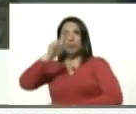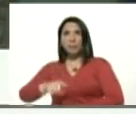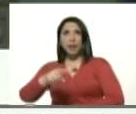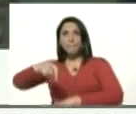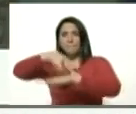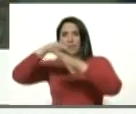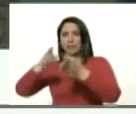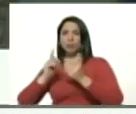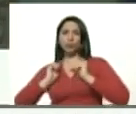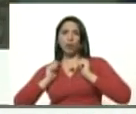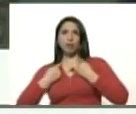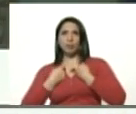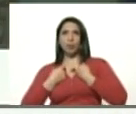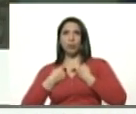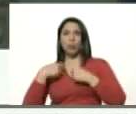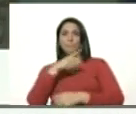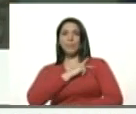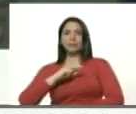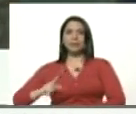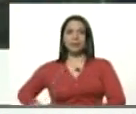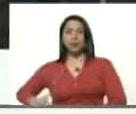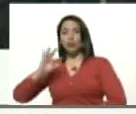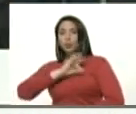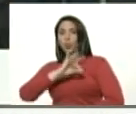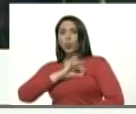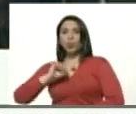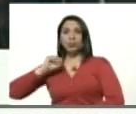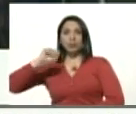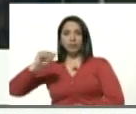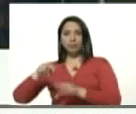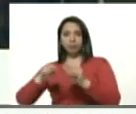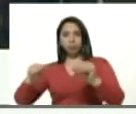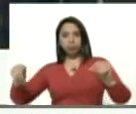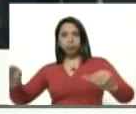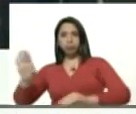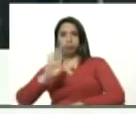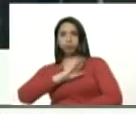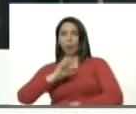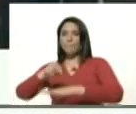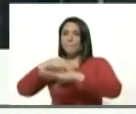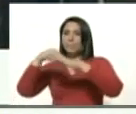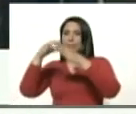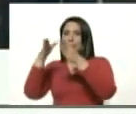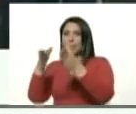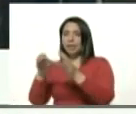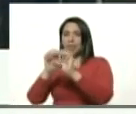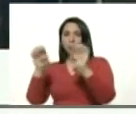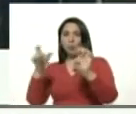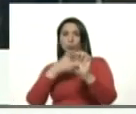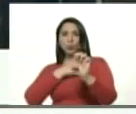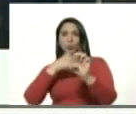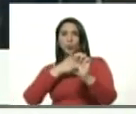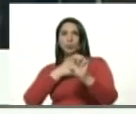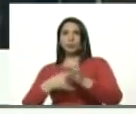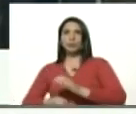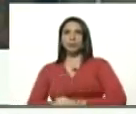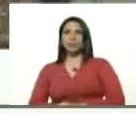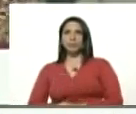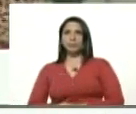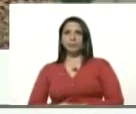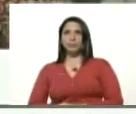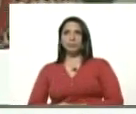ministros Aristóbulo Isturiz, vicepresidente del socialismo territorial, y el ministro de Educación Universitaria,